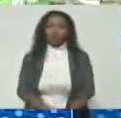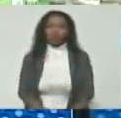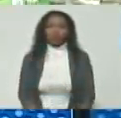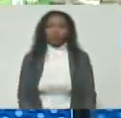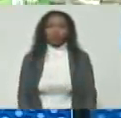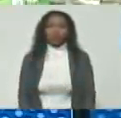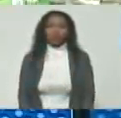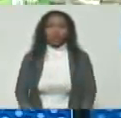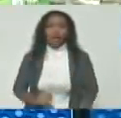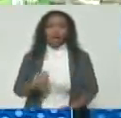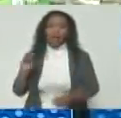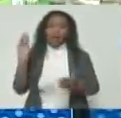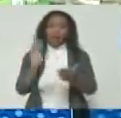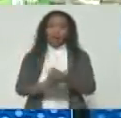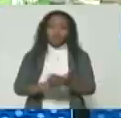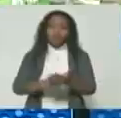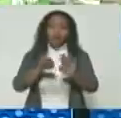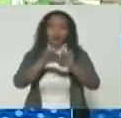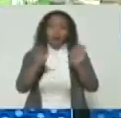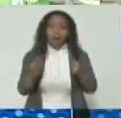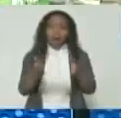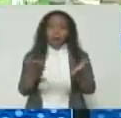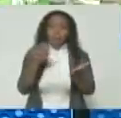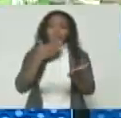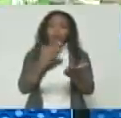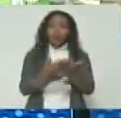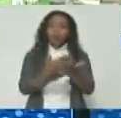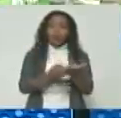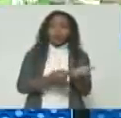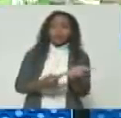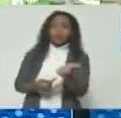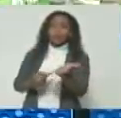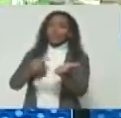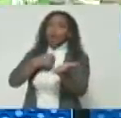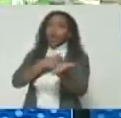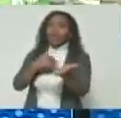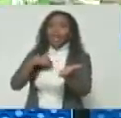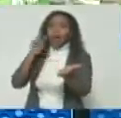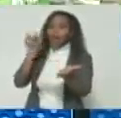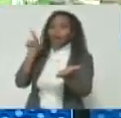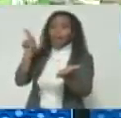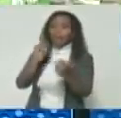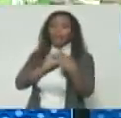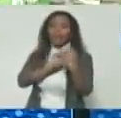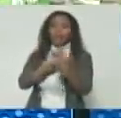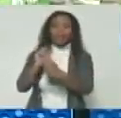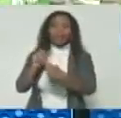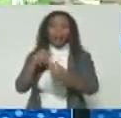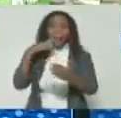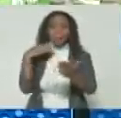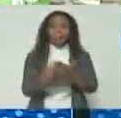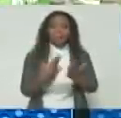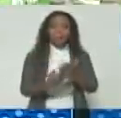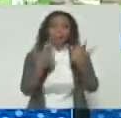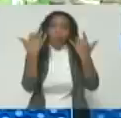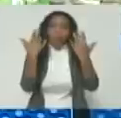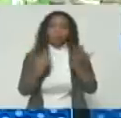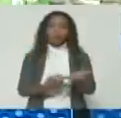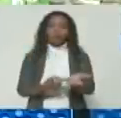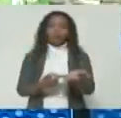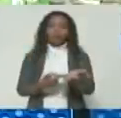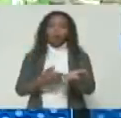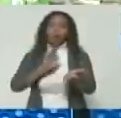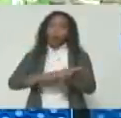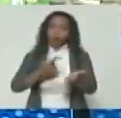Está puesta sobre la mesa, pues. Quiero ver pronto ese debate en la Asamblea Nacional con pruebas en las manos. Porque le